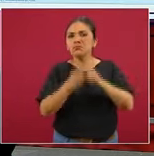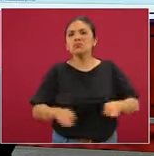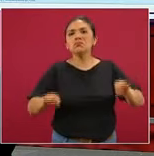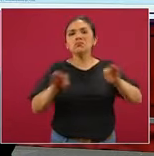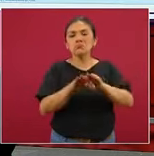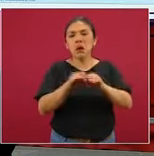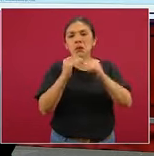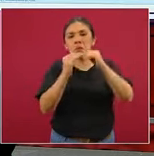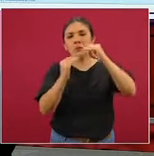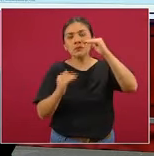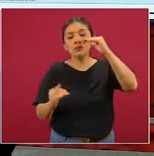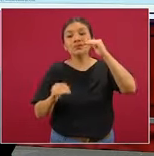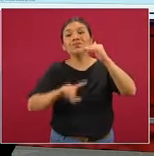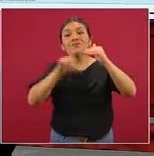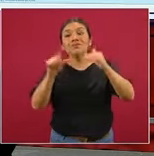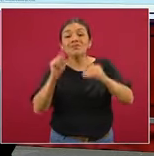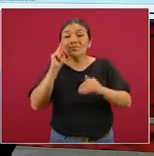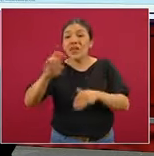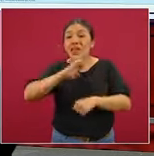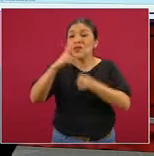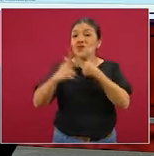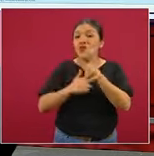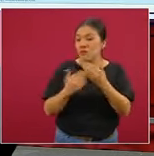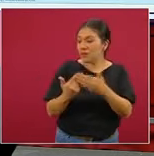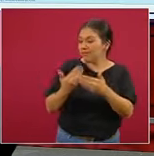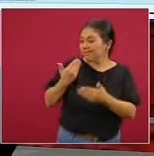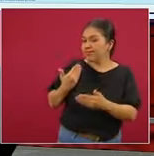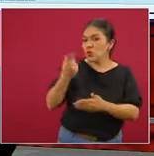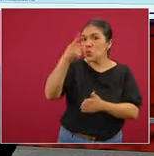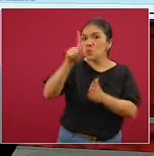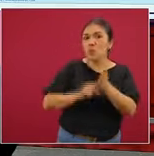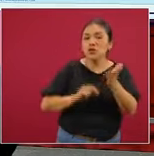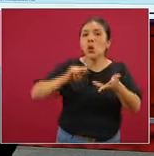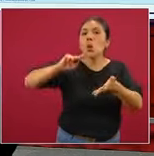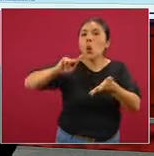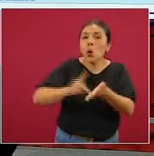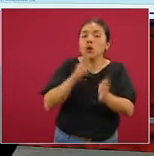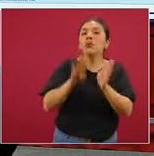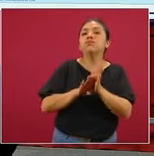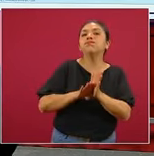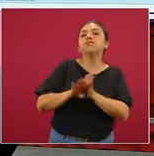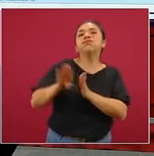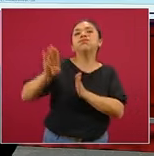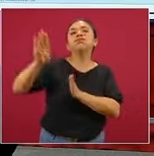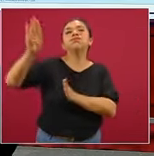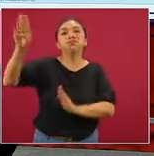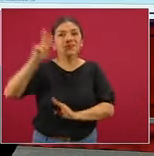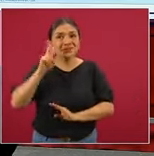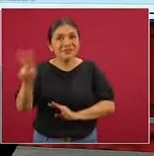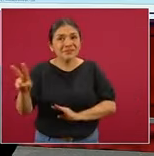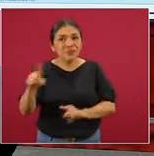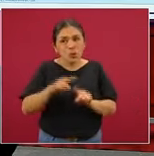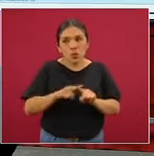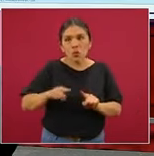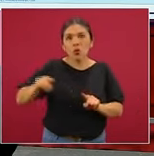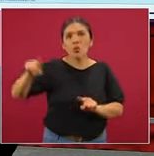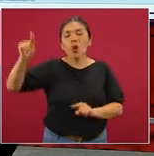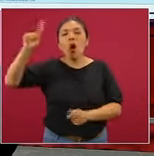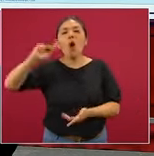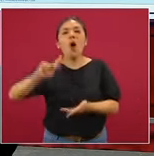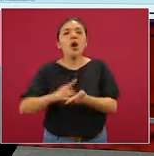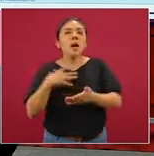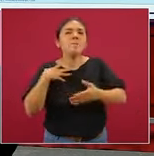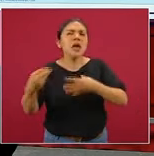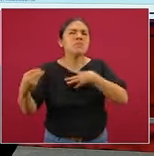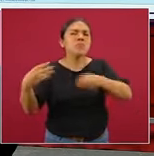territorios, pero aquí vemos cómo Europa en el último mes, mes y medio prácticamente, vuelve nuevamente a tener rebrotes